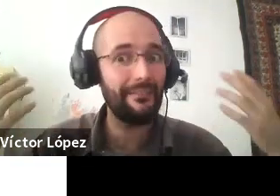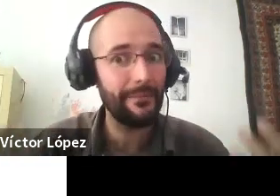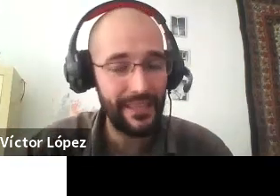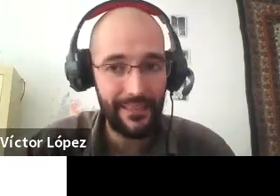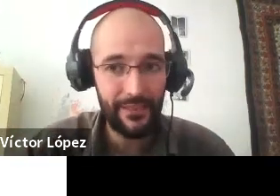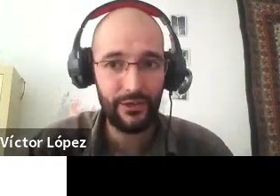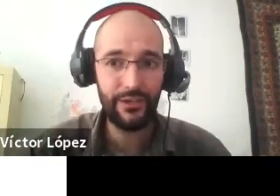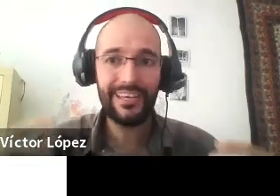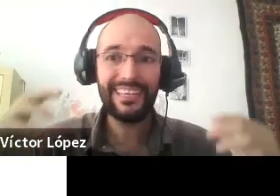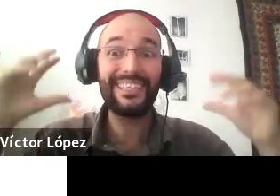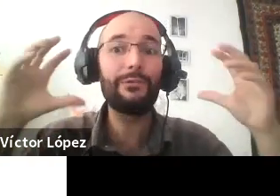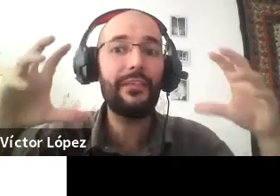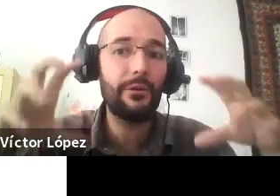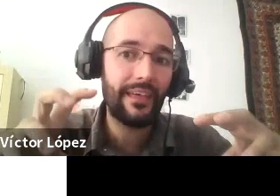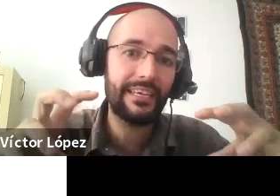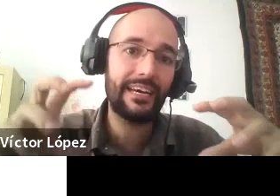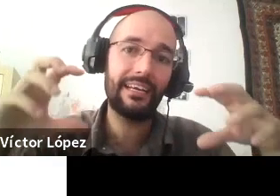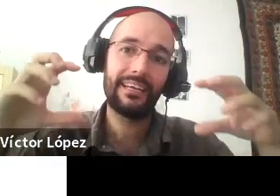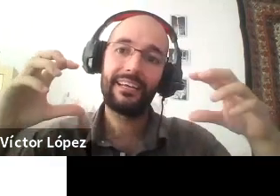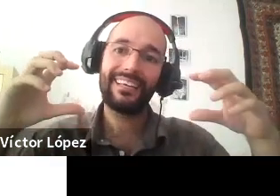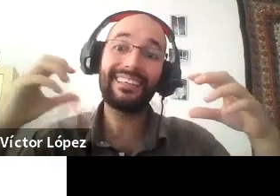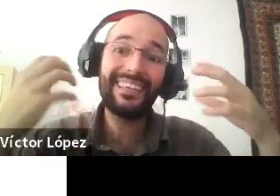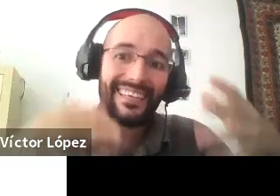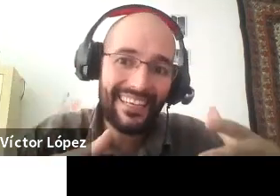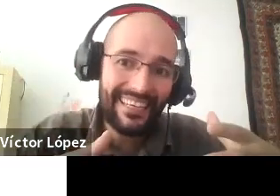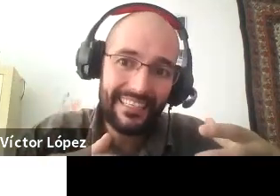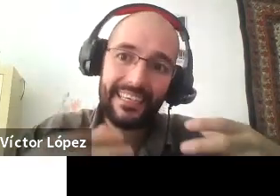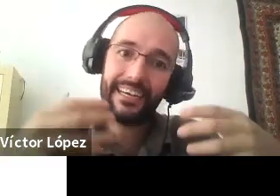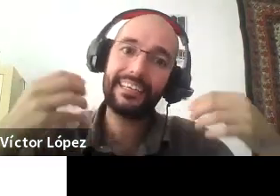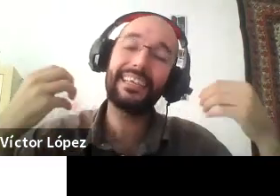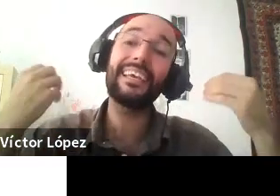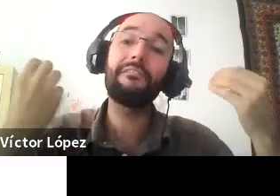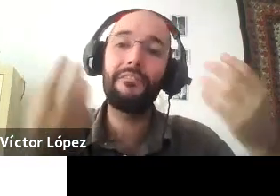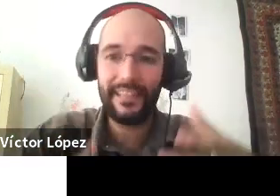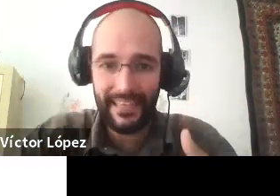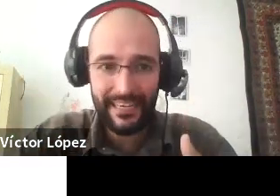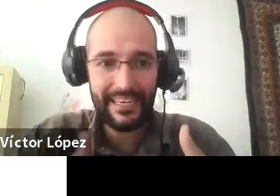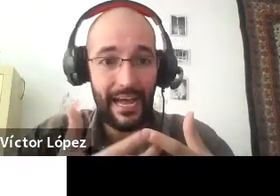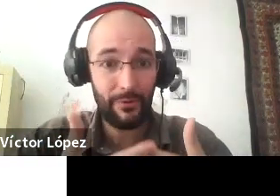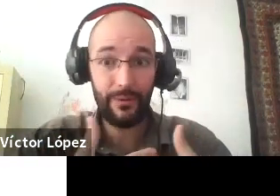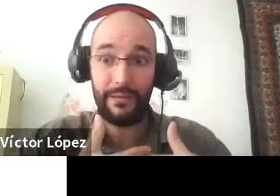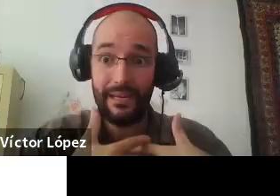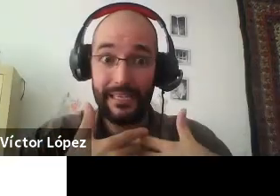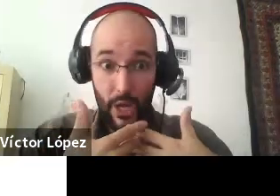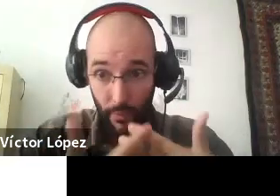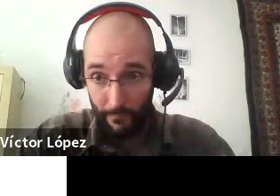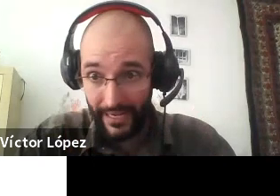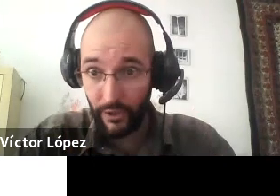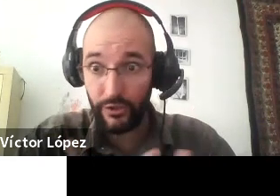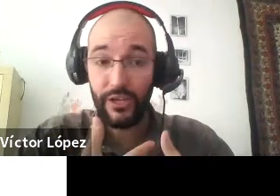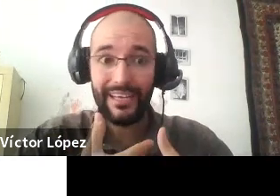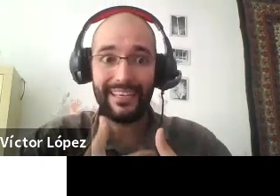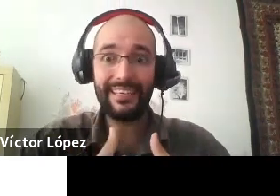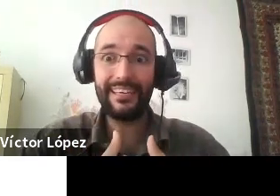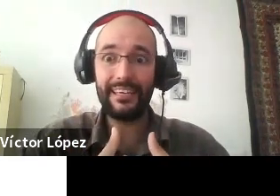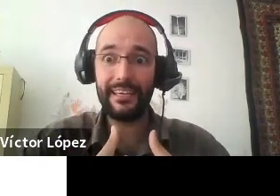con la alfabetización de una ciudadanía que tiene que ser crítica, que tiene que enfrentarse a problemas